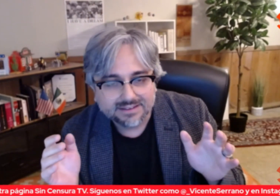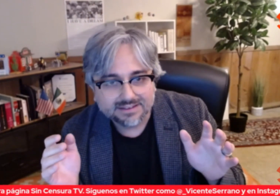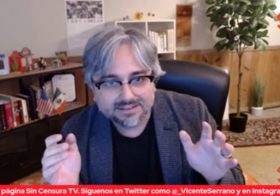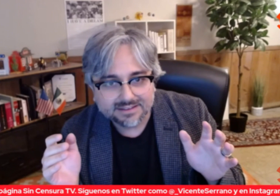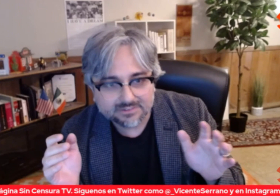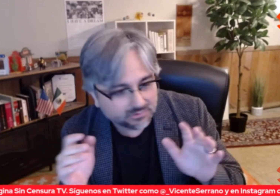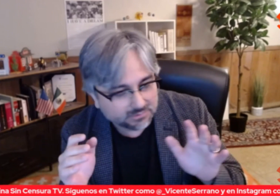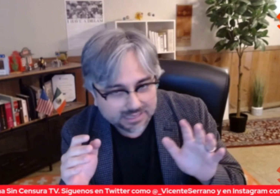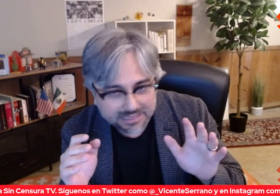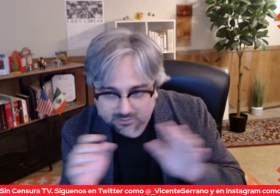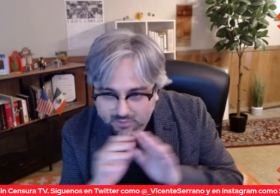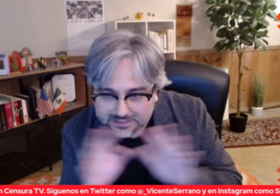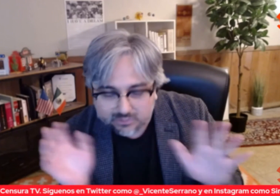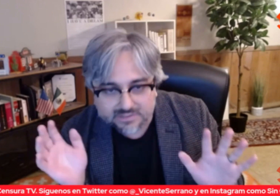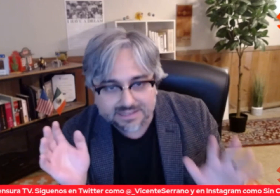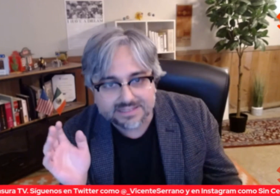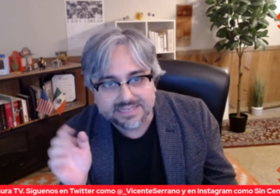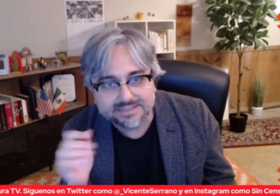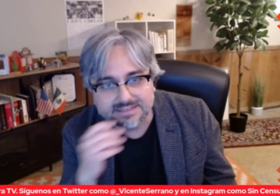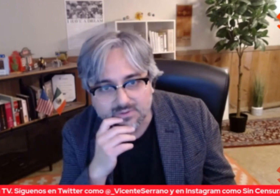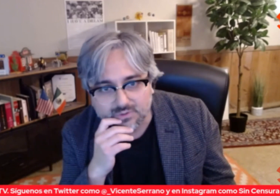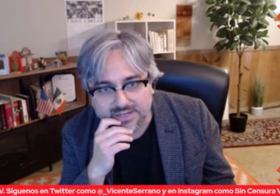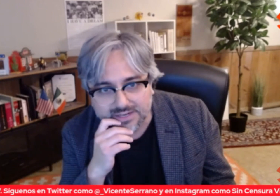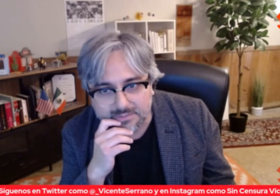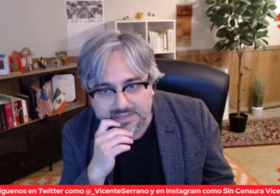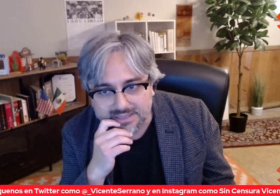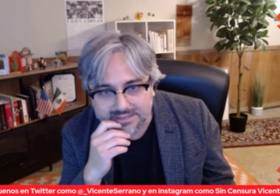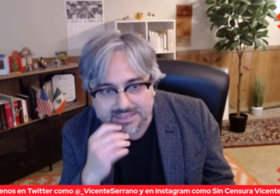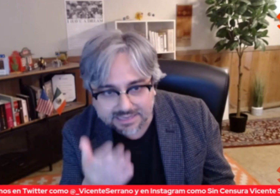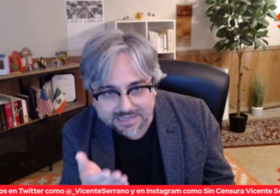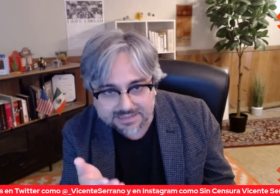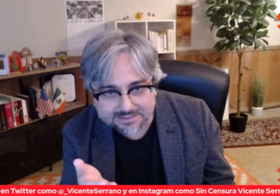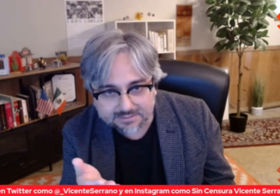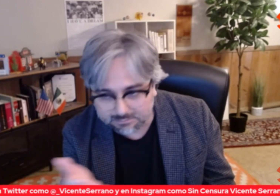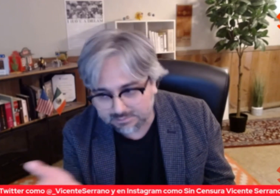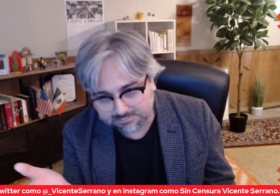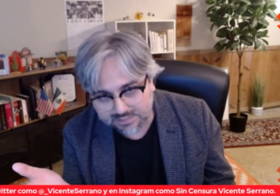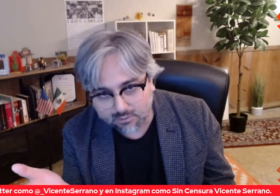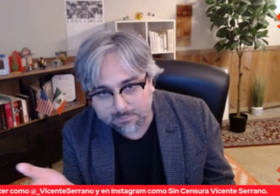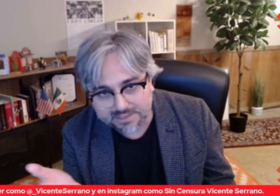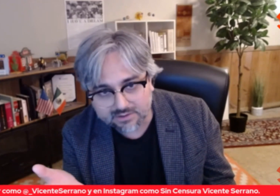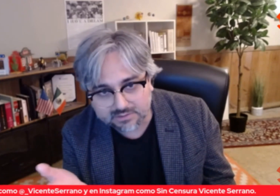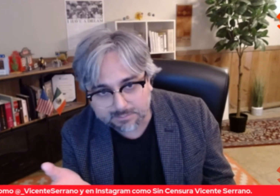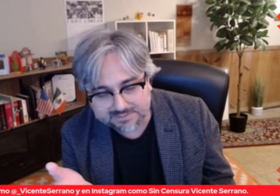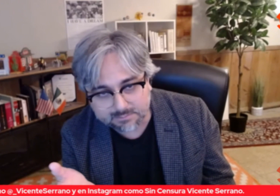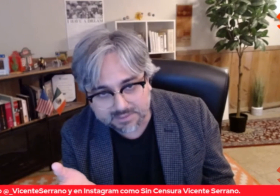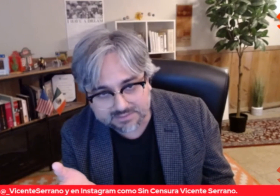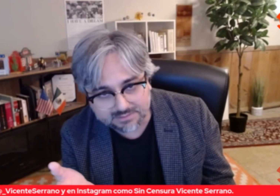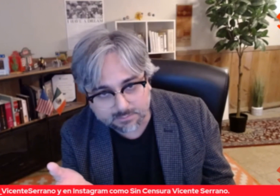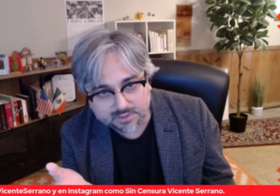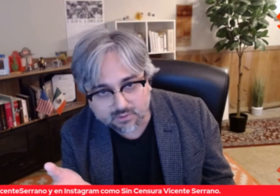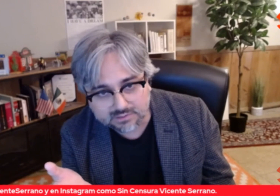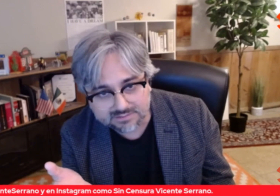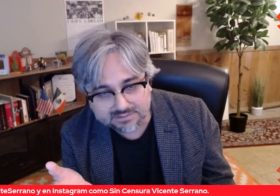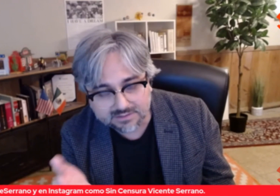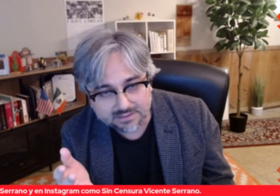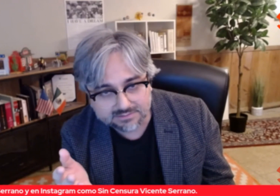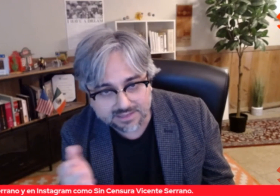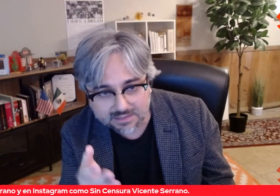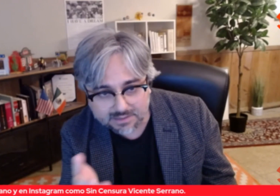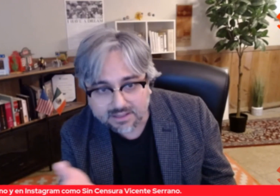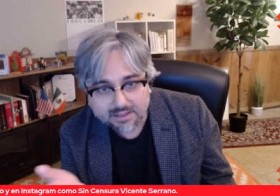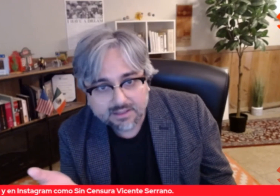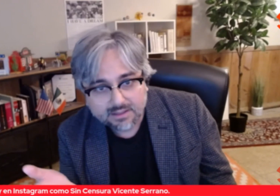ideologías, esto es a todas luces antiético, terrible, y que la gente, bueno, que compañeros se presten para este tipo de cosas